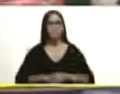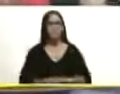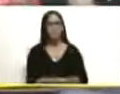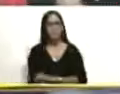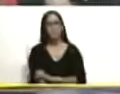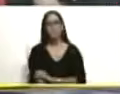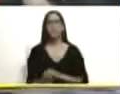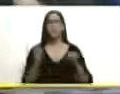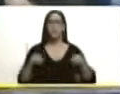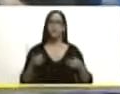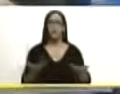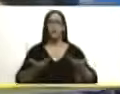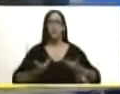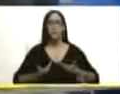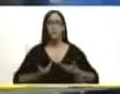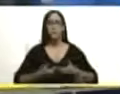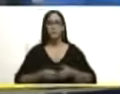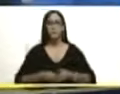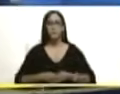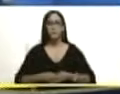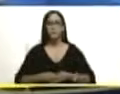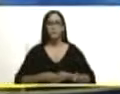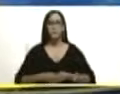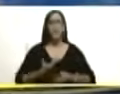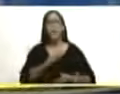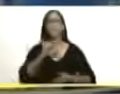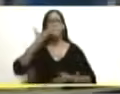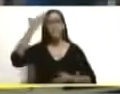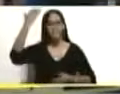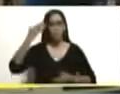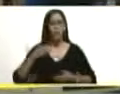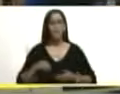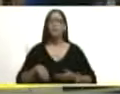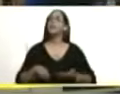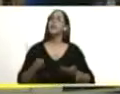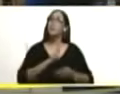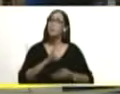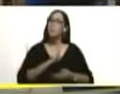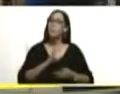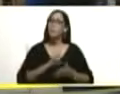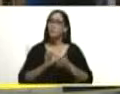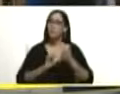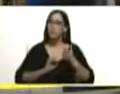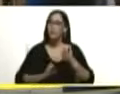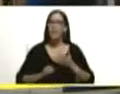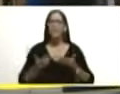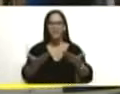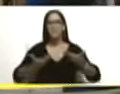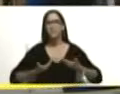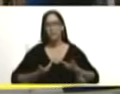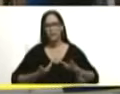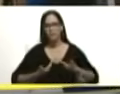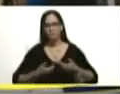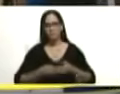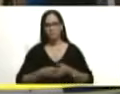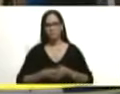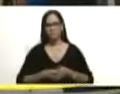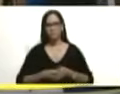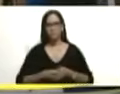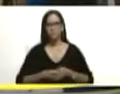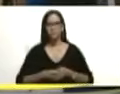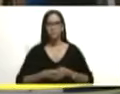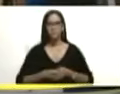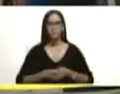de esto y las que vengan, espiritual y materialmente, las que vengan.